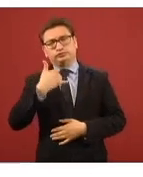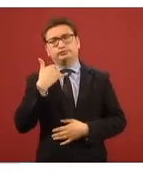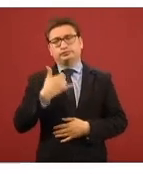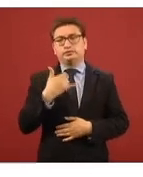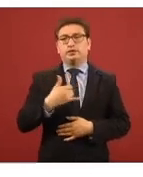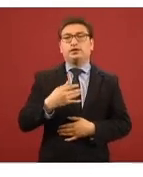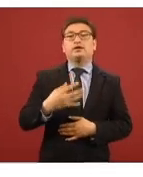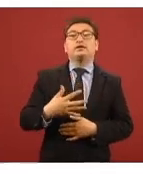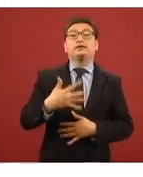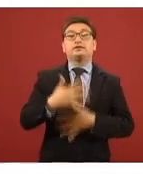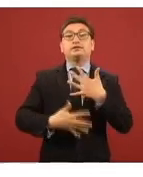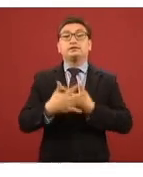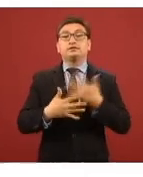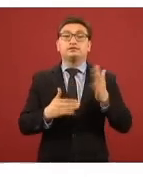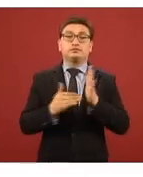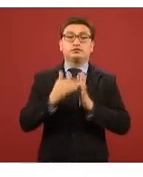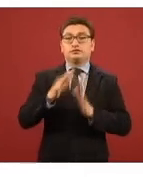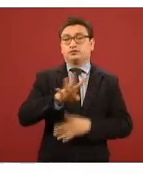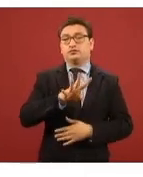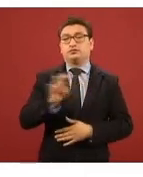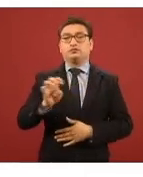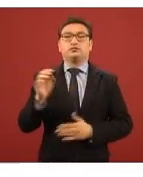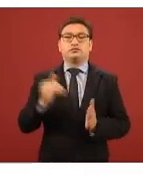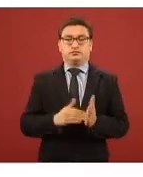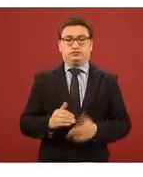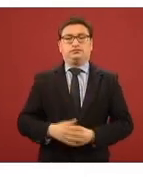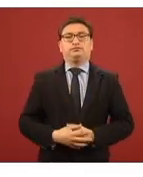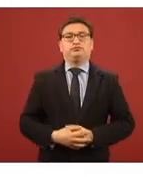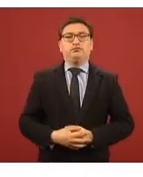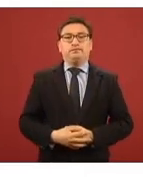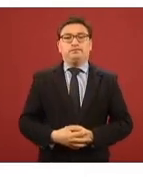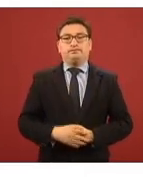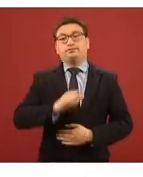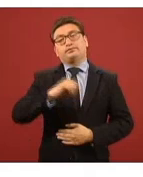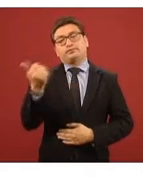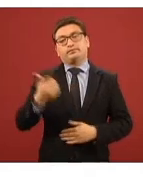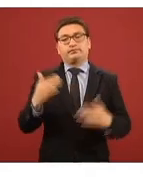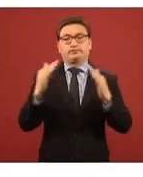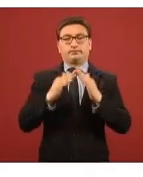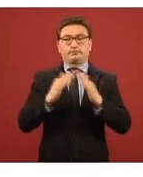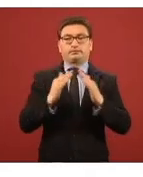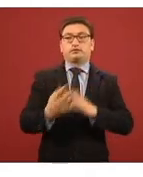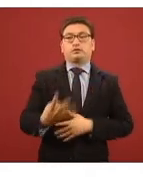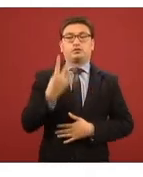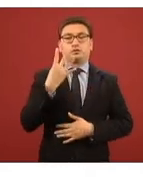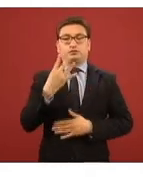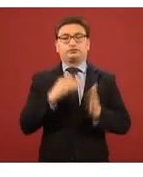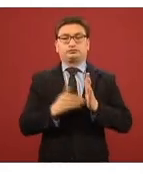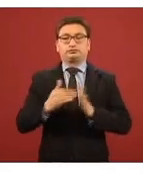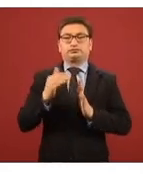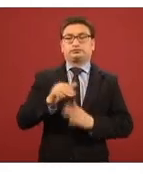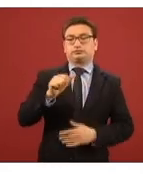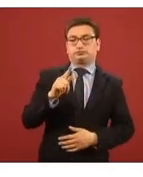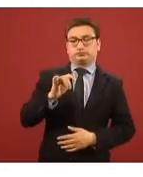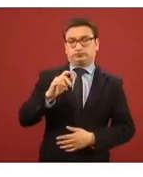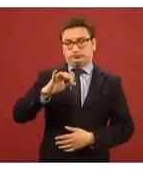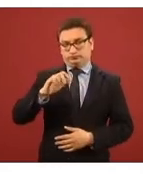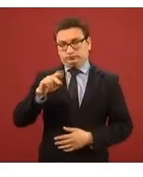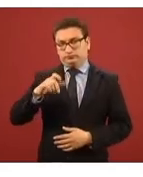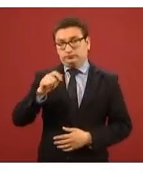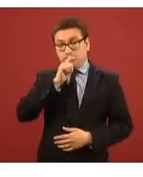15 millones 14 mil pesos por favor la siguiente es una casa que se vende en 4 millones en tlajomulco jalisco